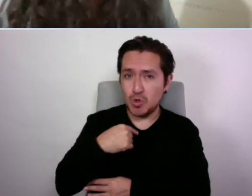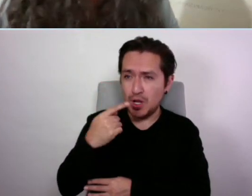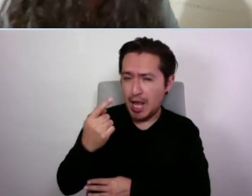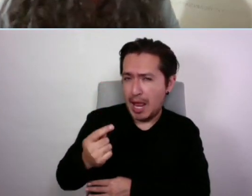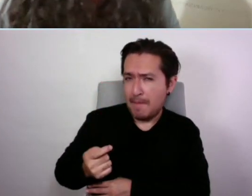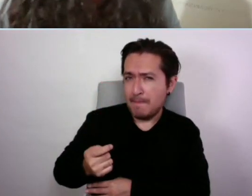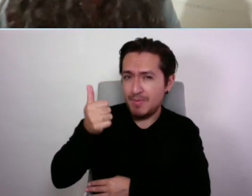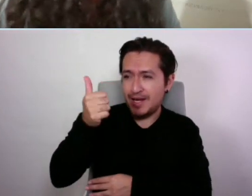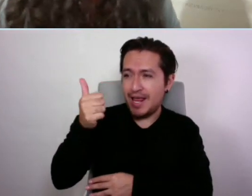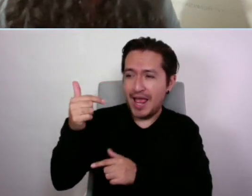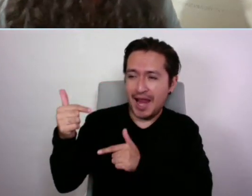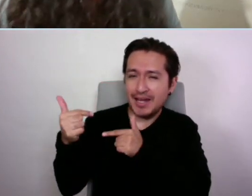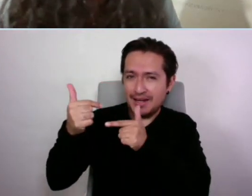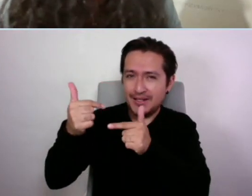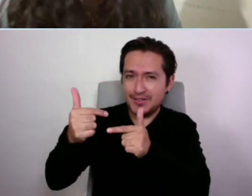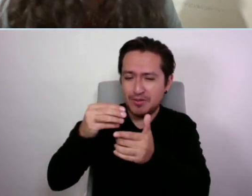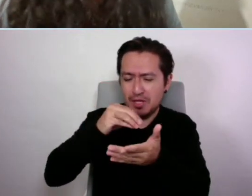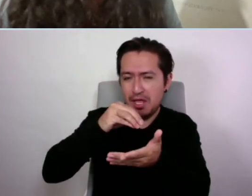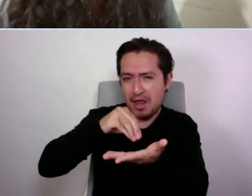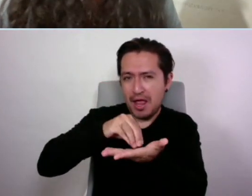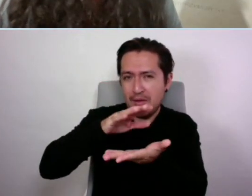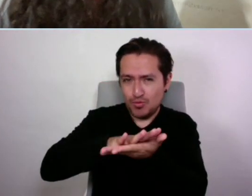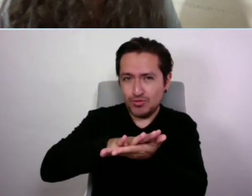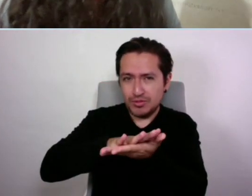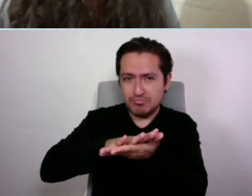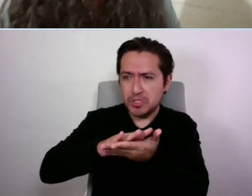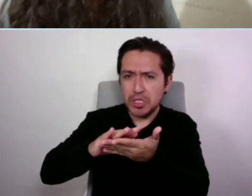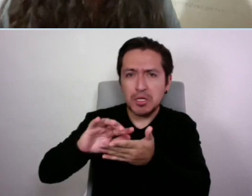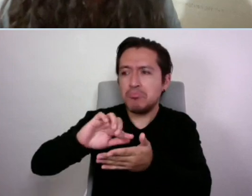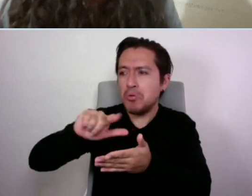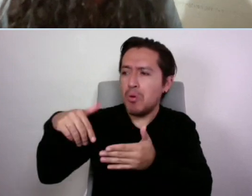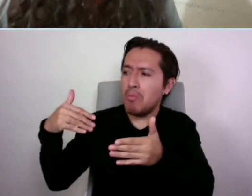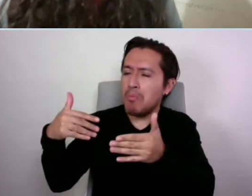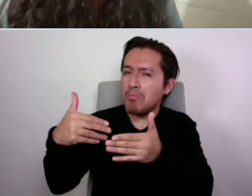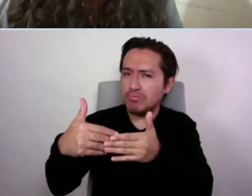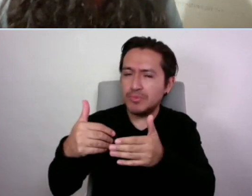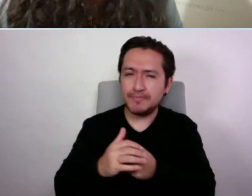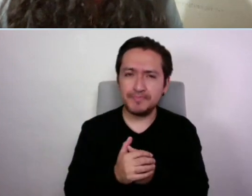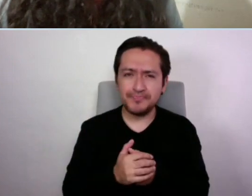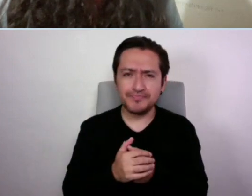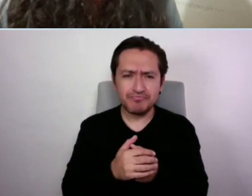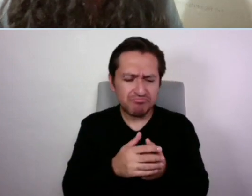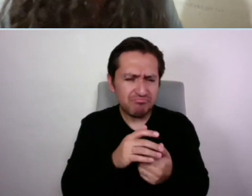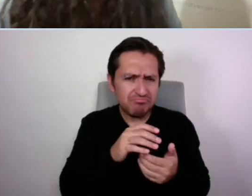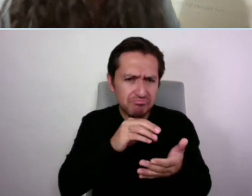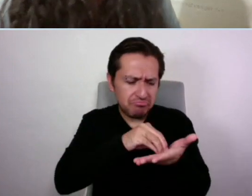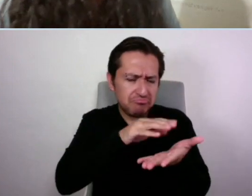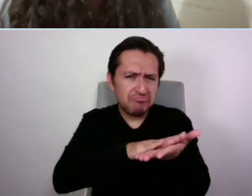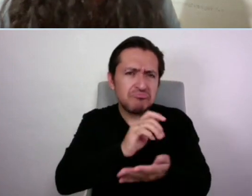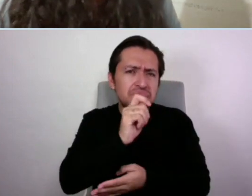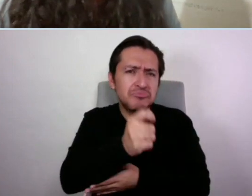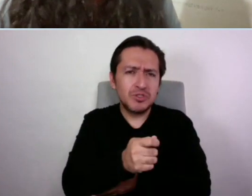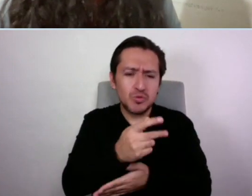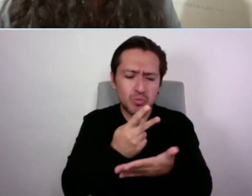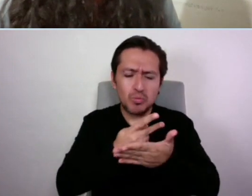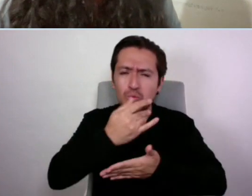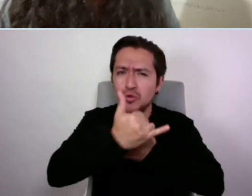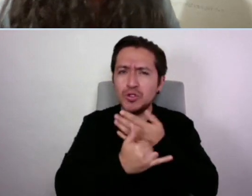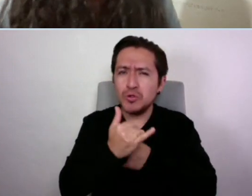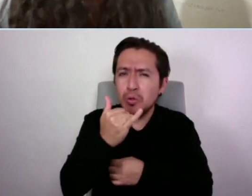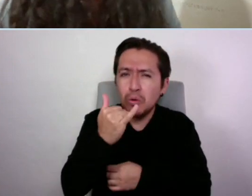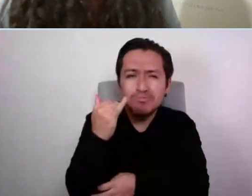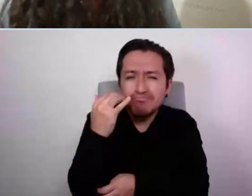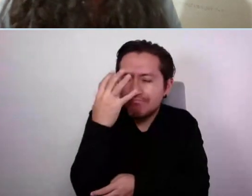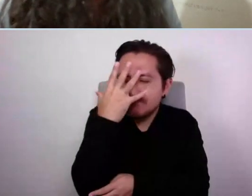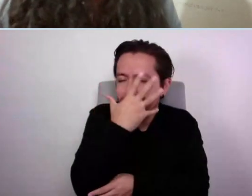las subsecuentes apuntes es un proyecto bellísimo porque nace de la iniciativa del